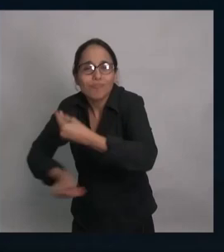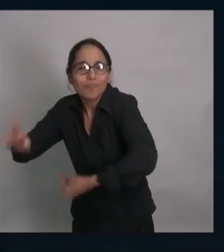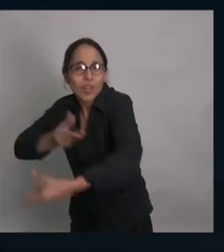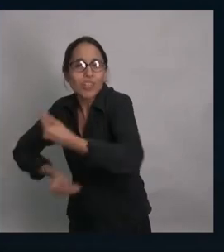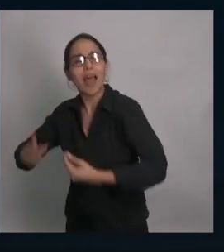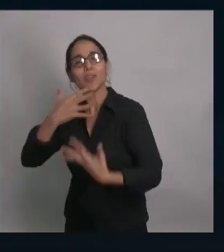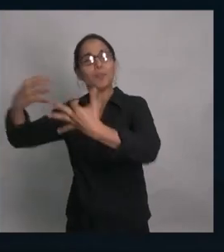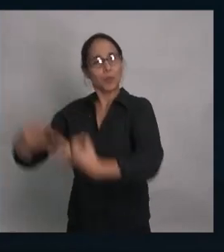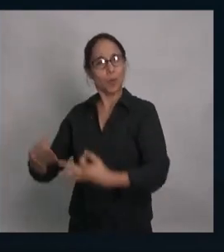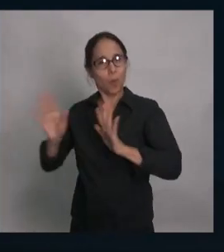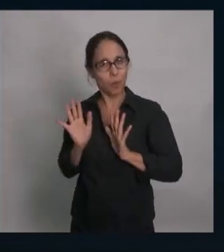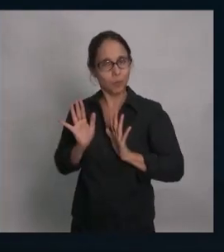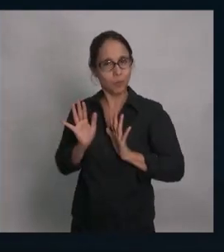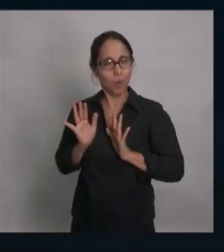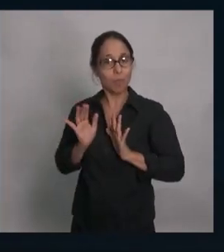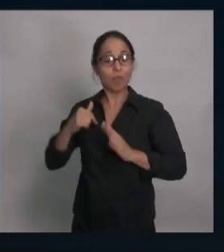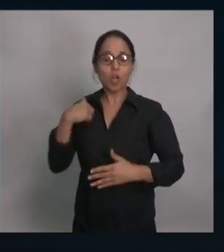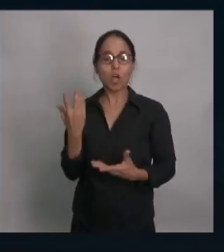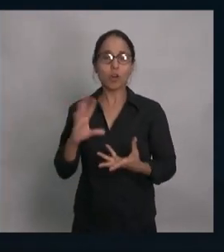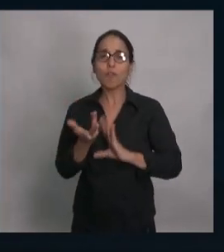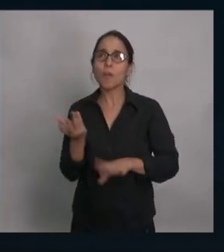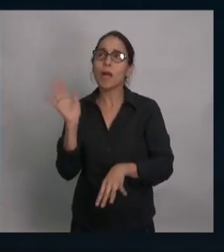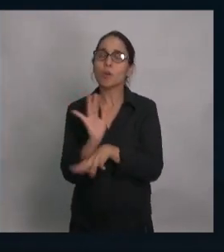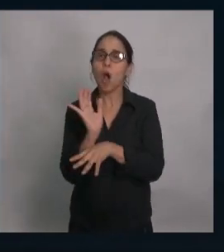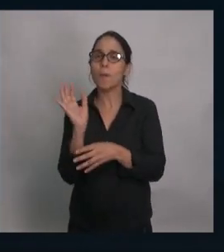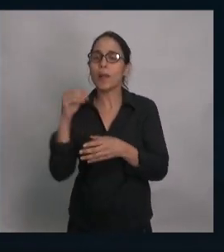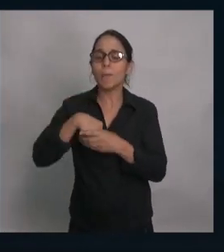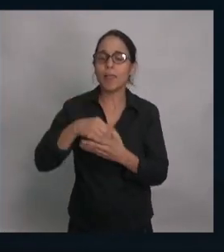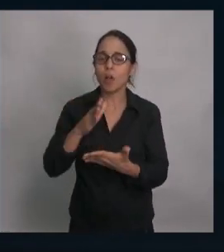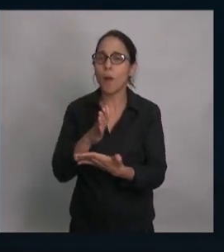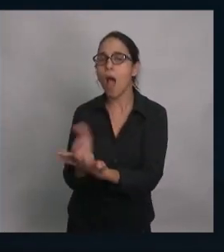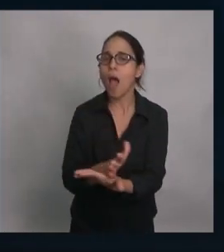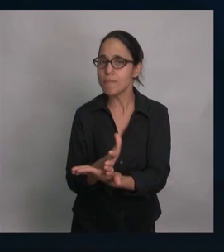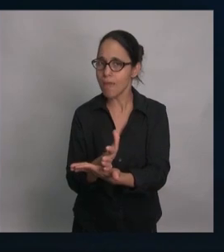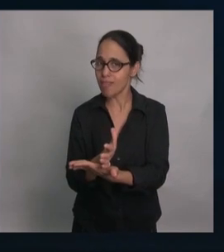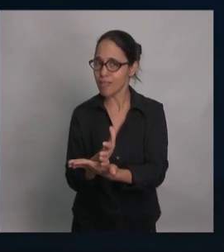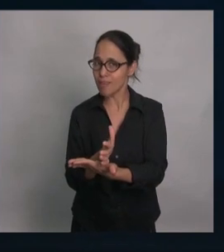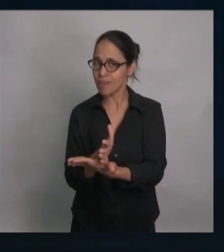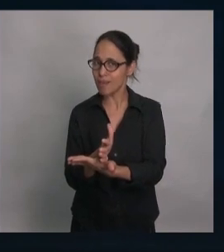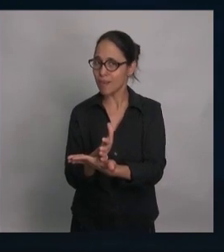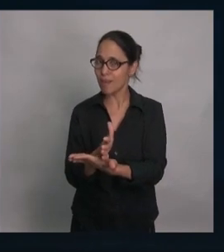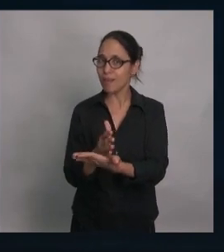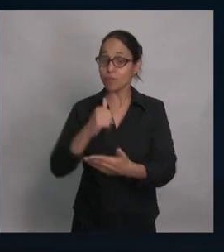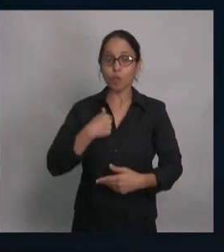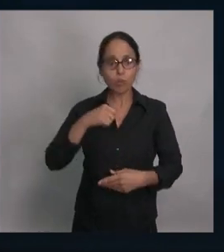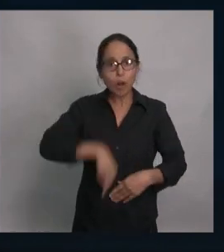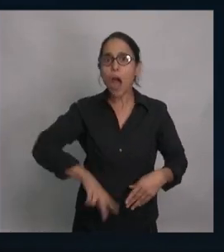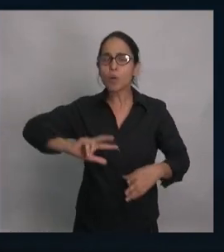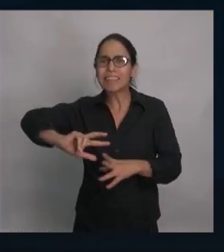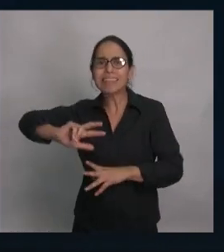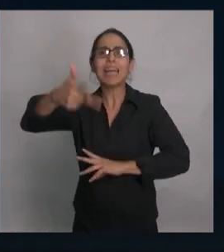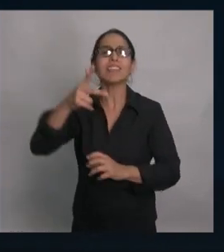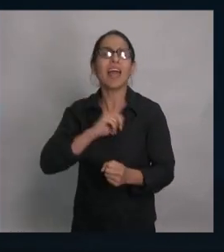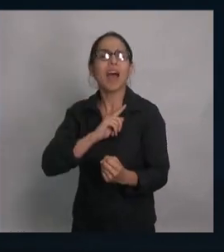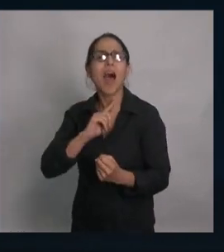instalamos en la grieta del sistema y logramos romper un bipartidismo. Estamos instalados como la tercera fuerza política en